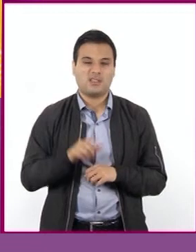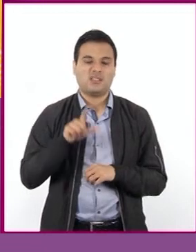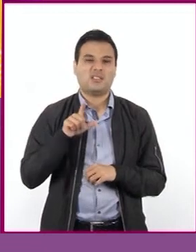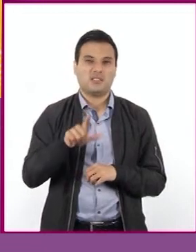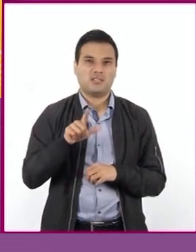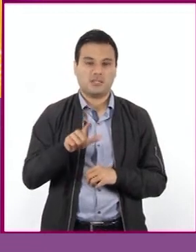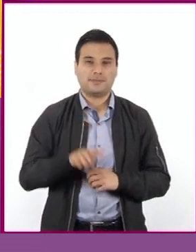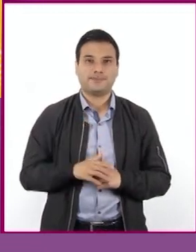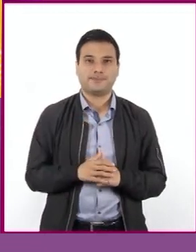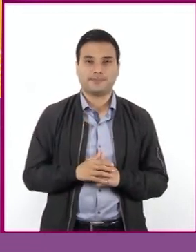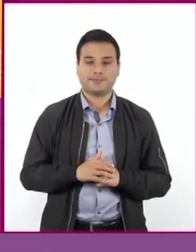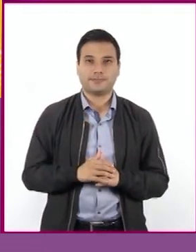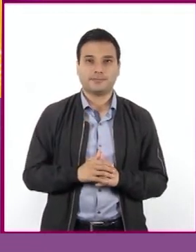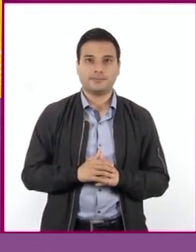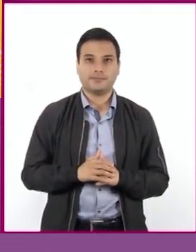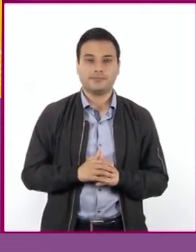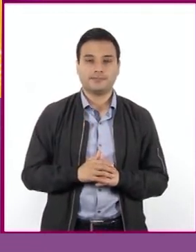17.